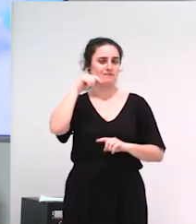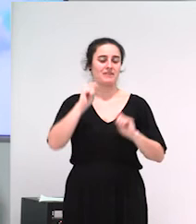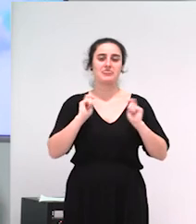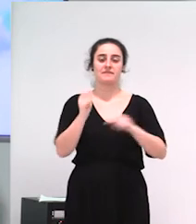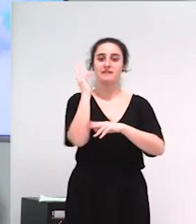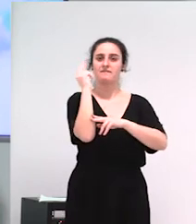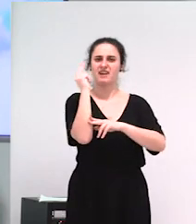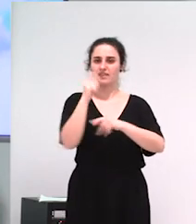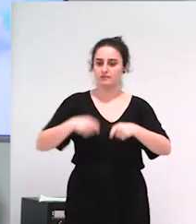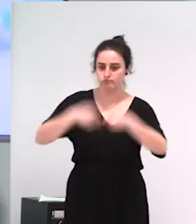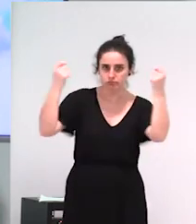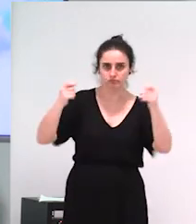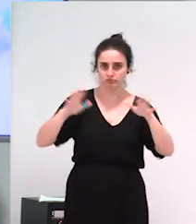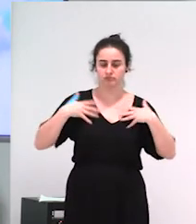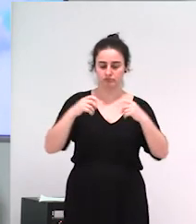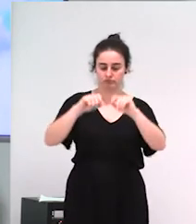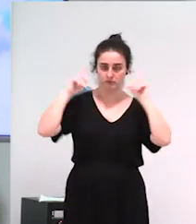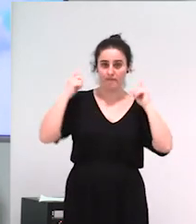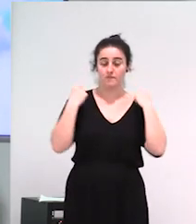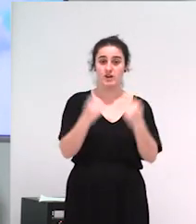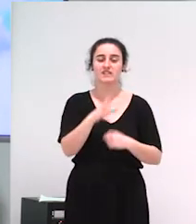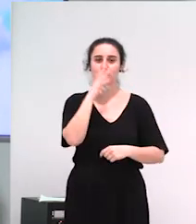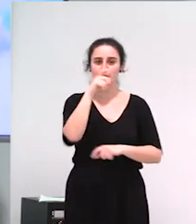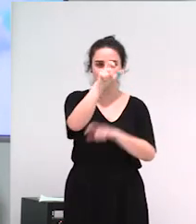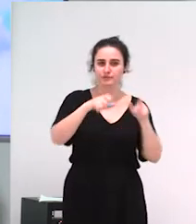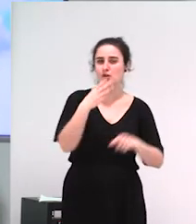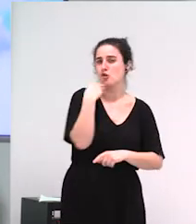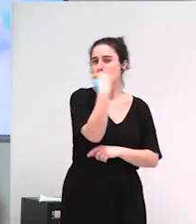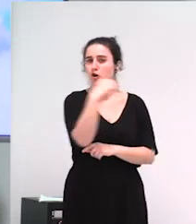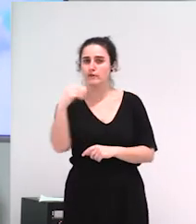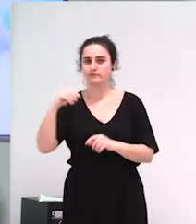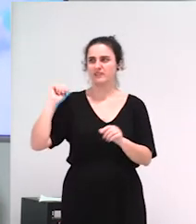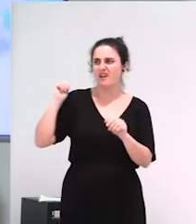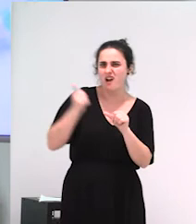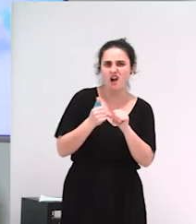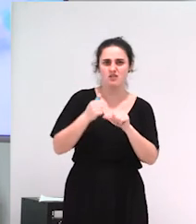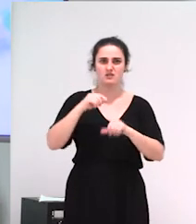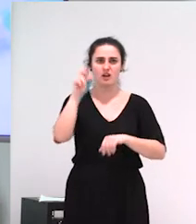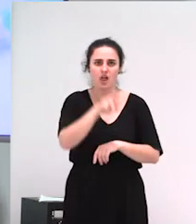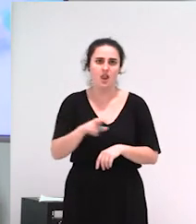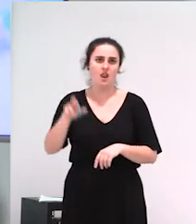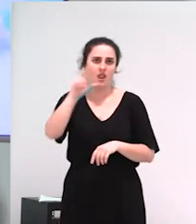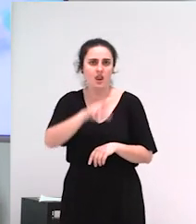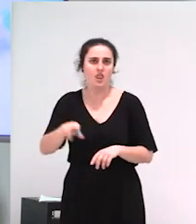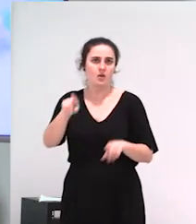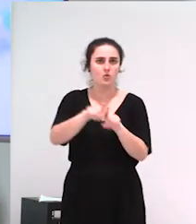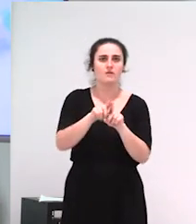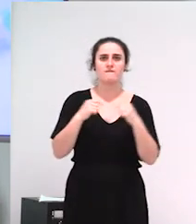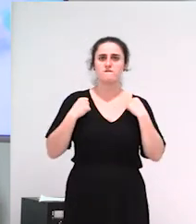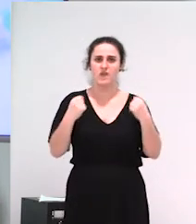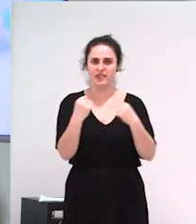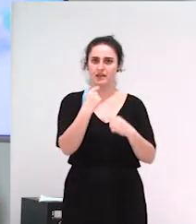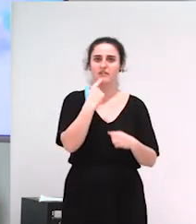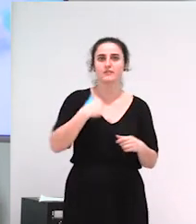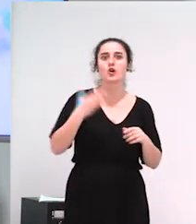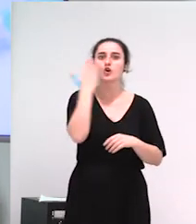fuerza. Porque al salir tanta gente joven diciendo cosas que ya se llevan tanto tiempo diciendo con tanta fuerza y con la sensación de es que no puedo